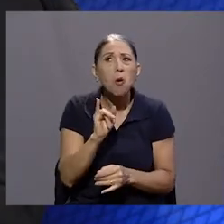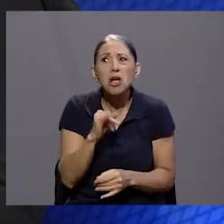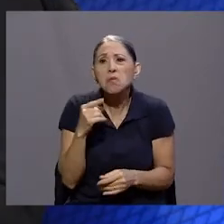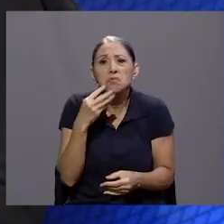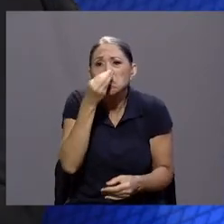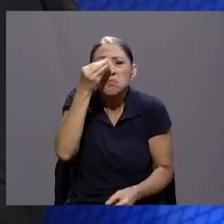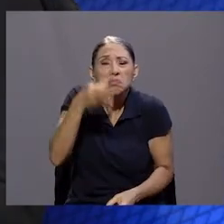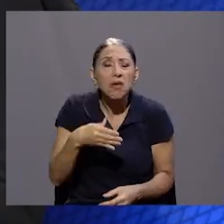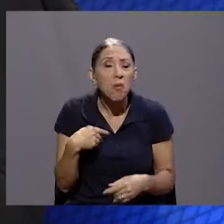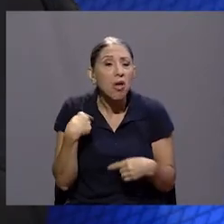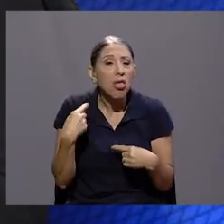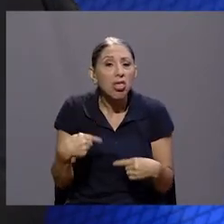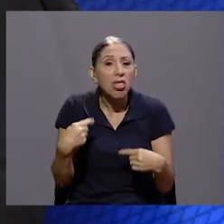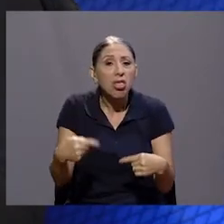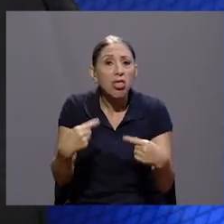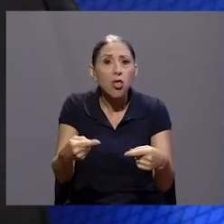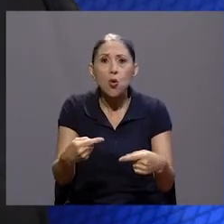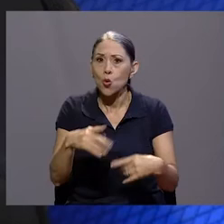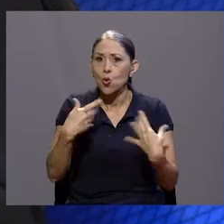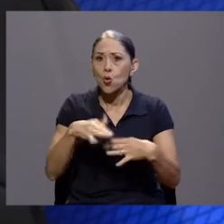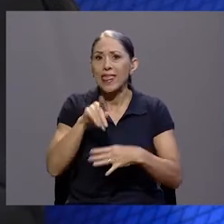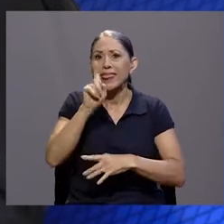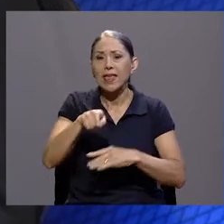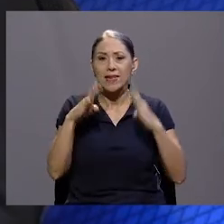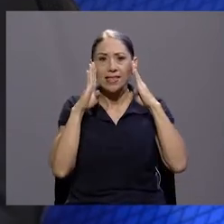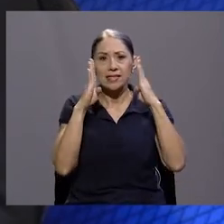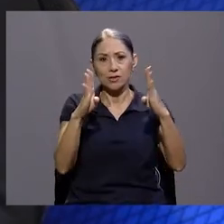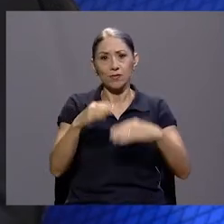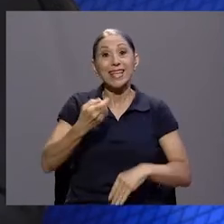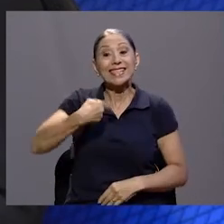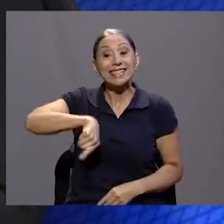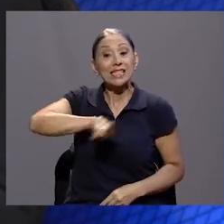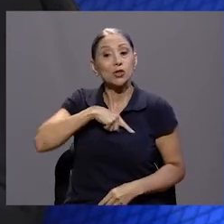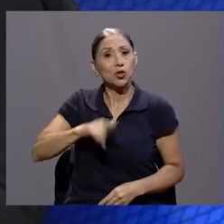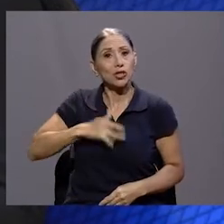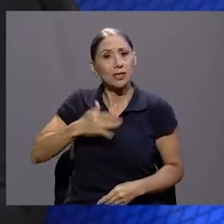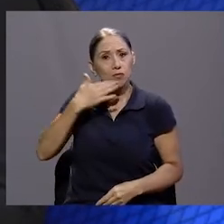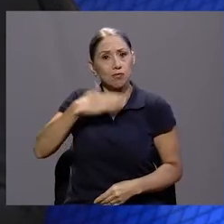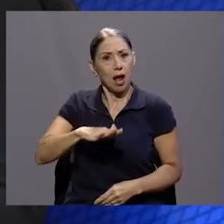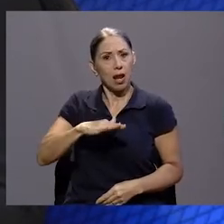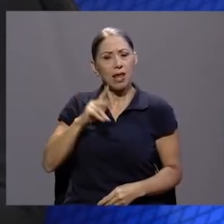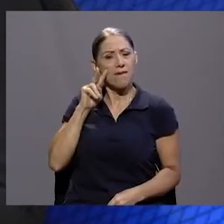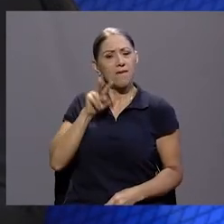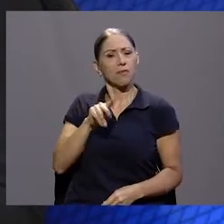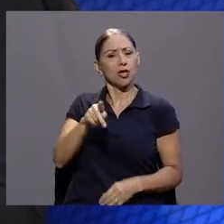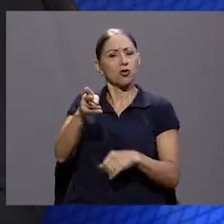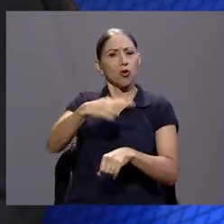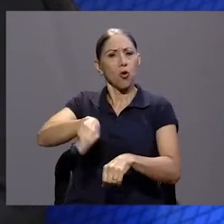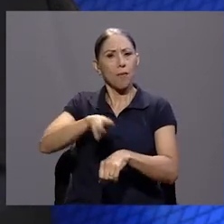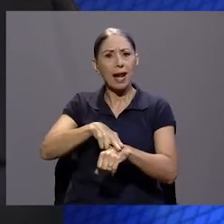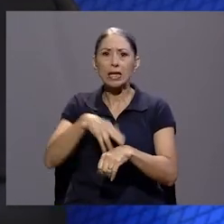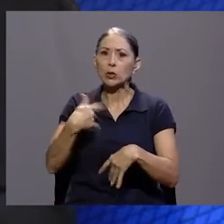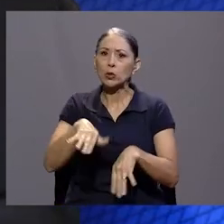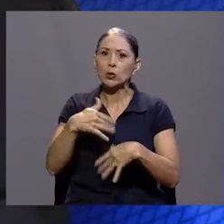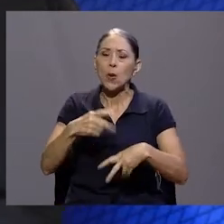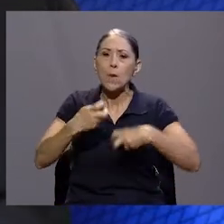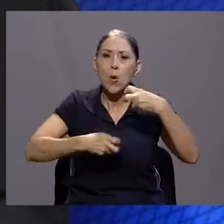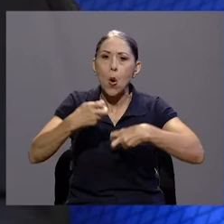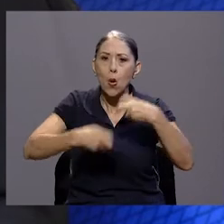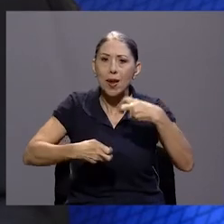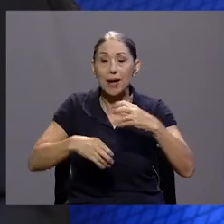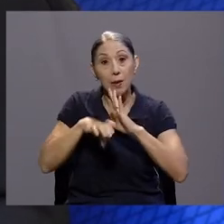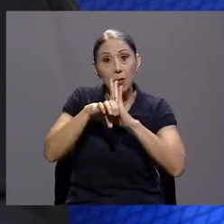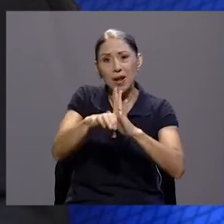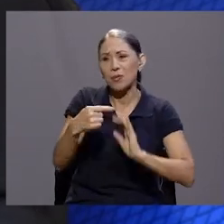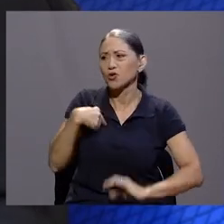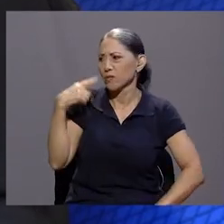la vez pasada que lo conversamos cuando nosotros normalizamos el sentirnos mal es cuando empezamos a tener un problema si yo digo es que como me voy a sentir